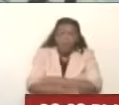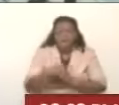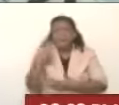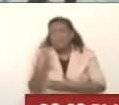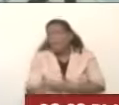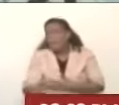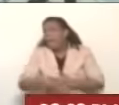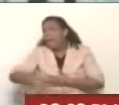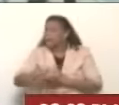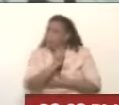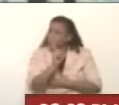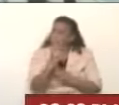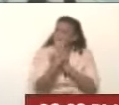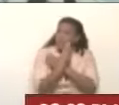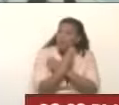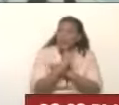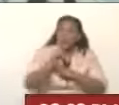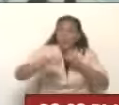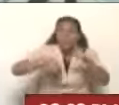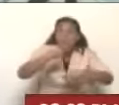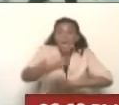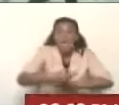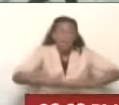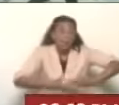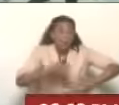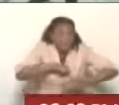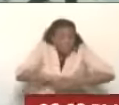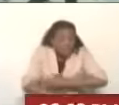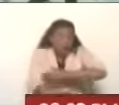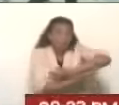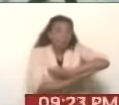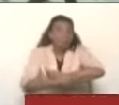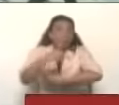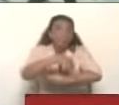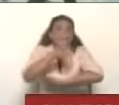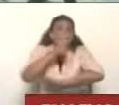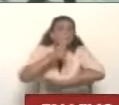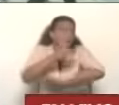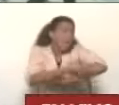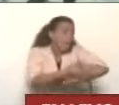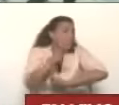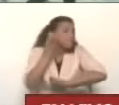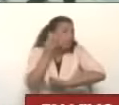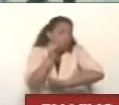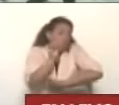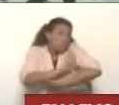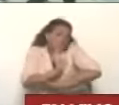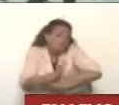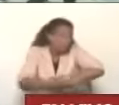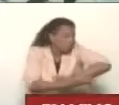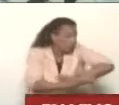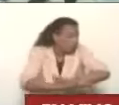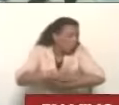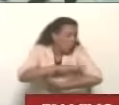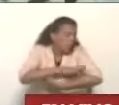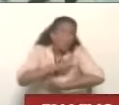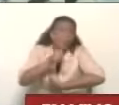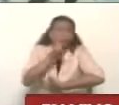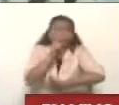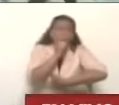Y luego los cuidados del chiquitín, ¿ah? O de la chiquitina, desde que